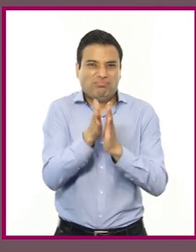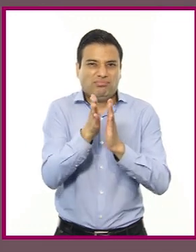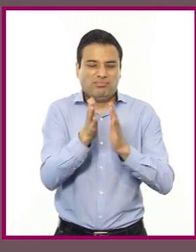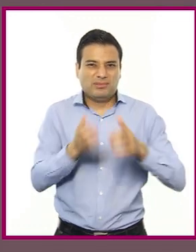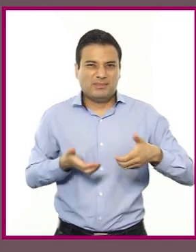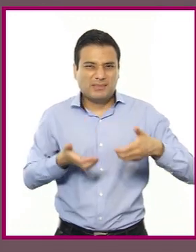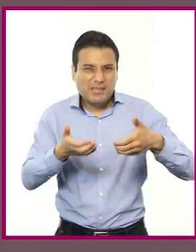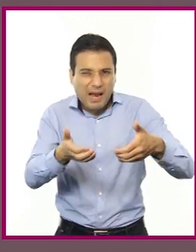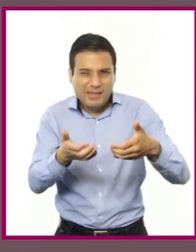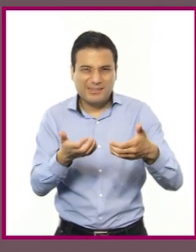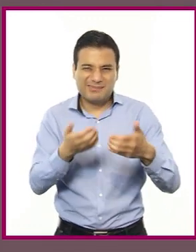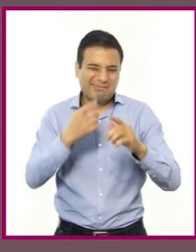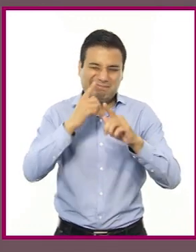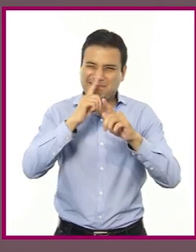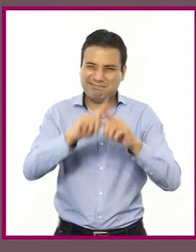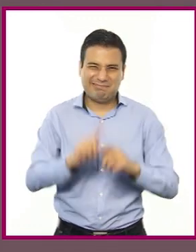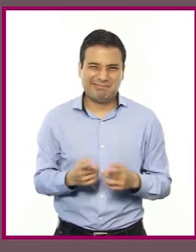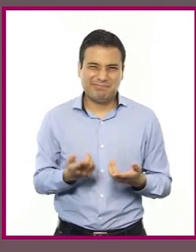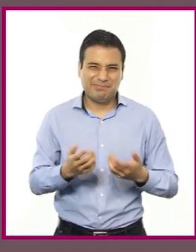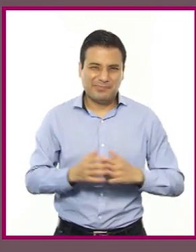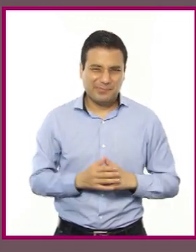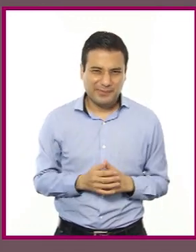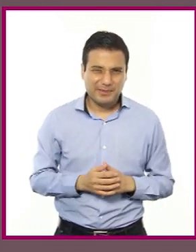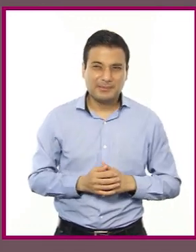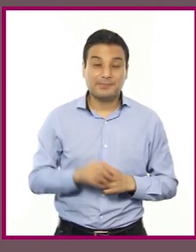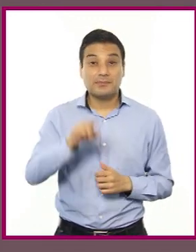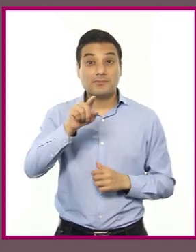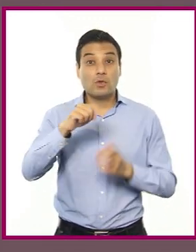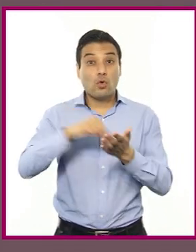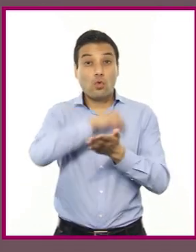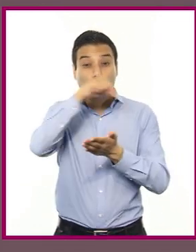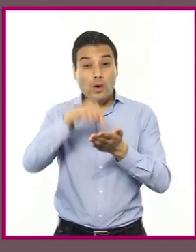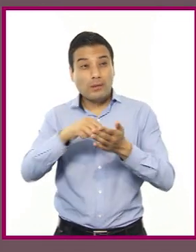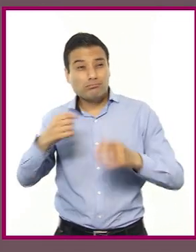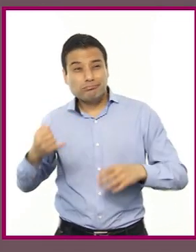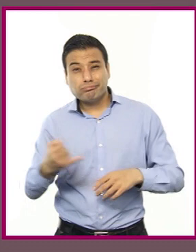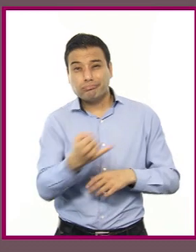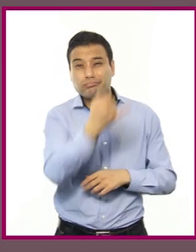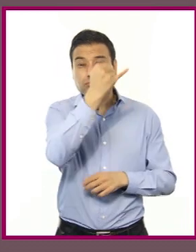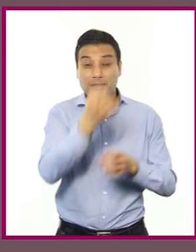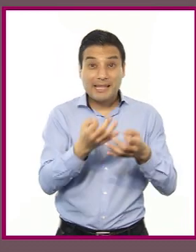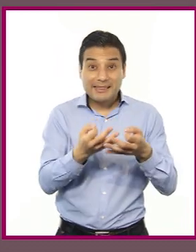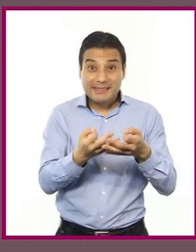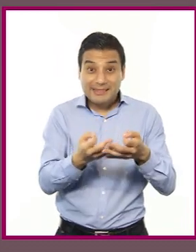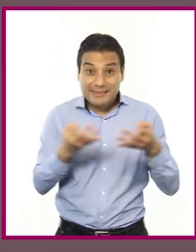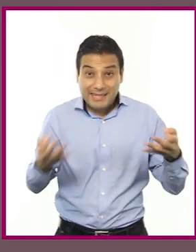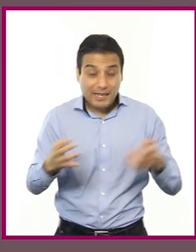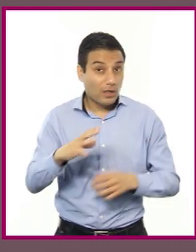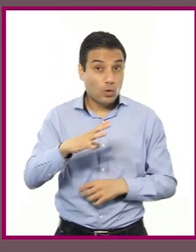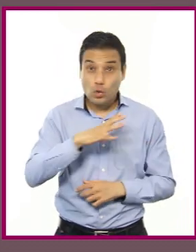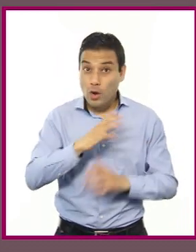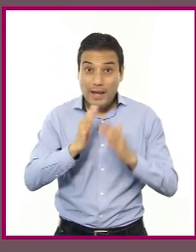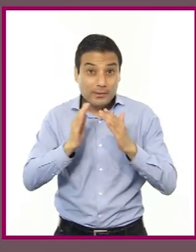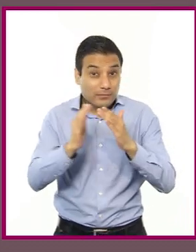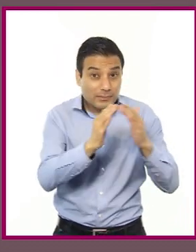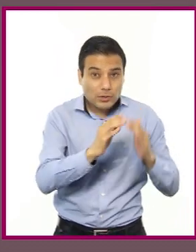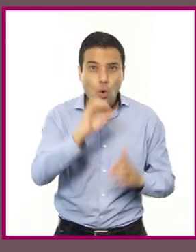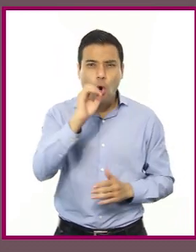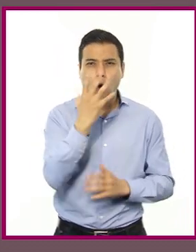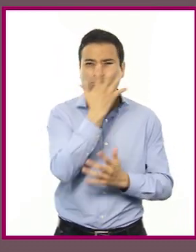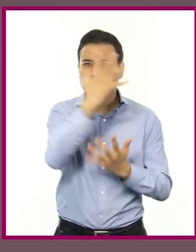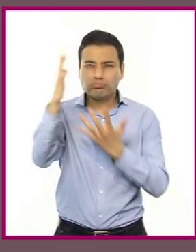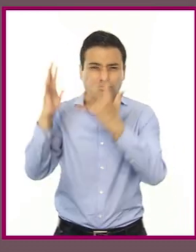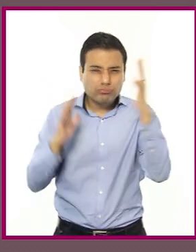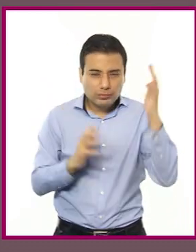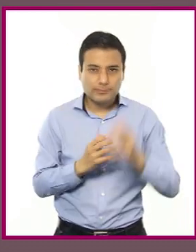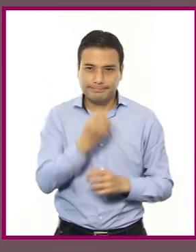de la frontera agrícola en regiones que no estaban habitadas o eran cubiertas por selvas y bosques. Se